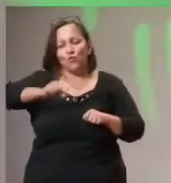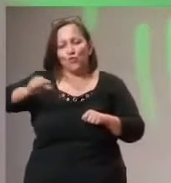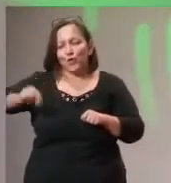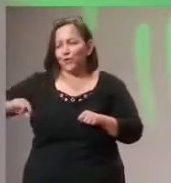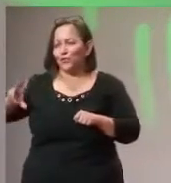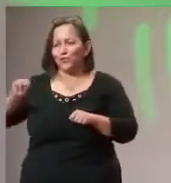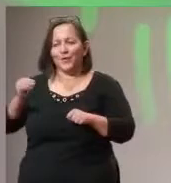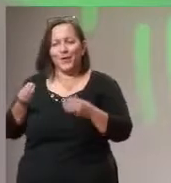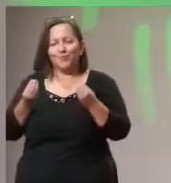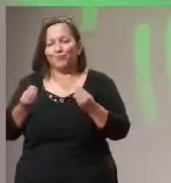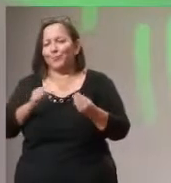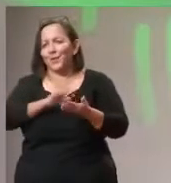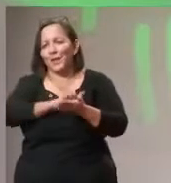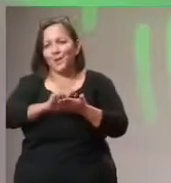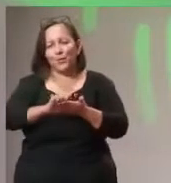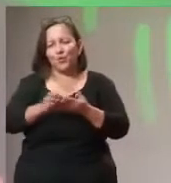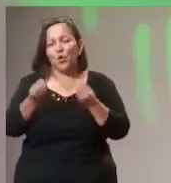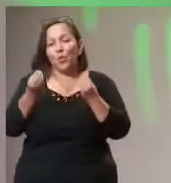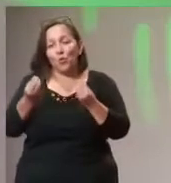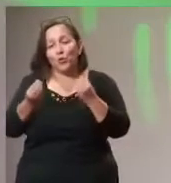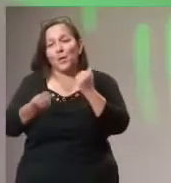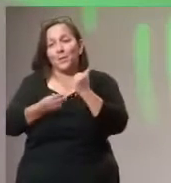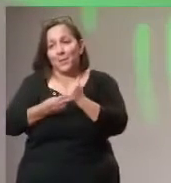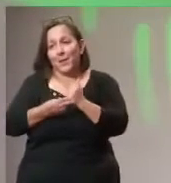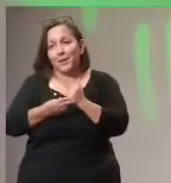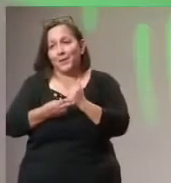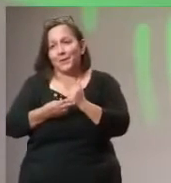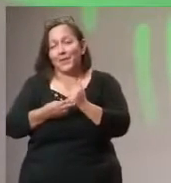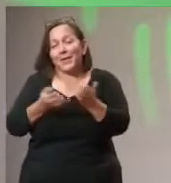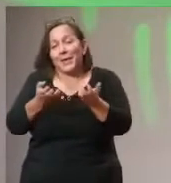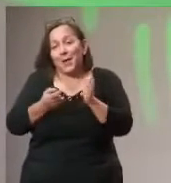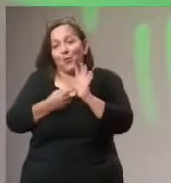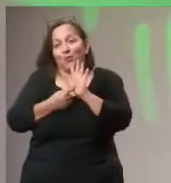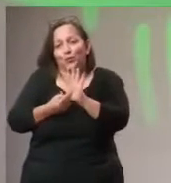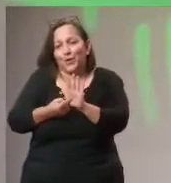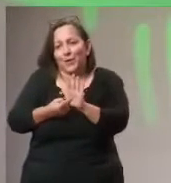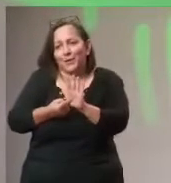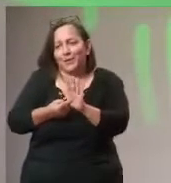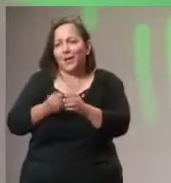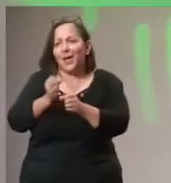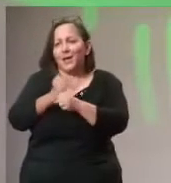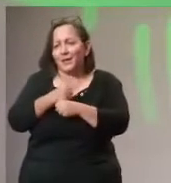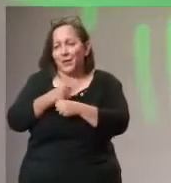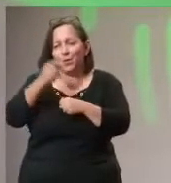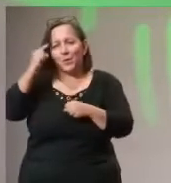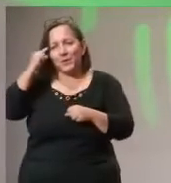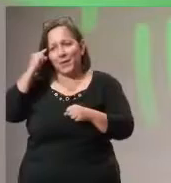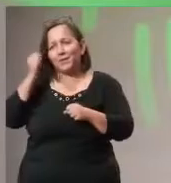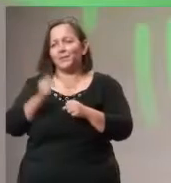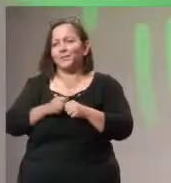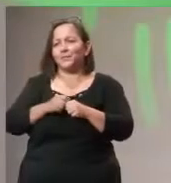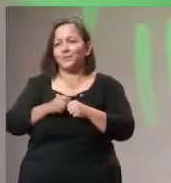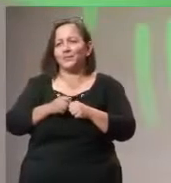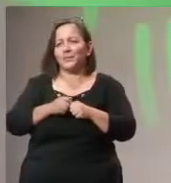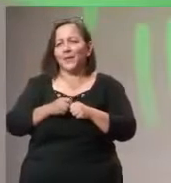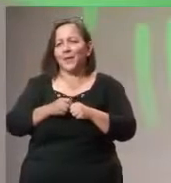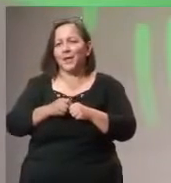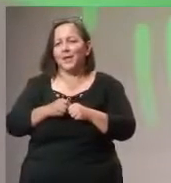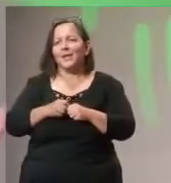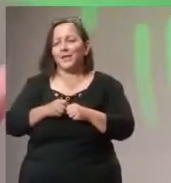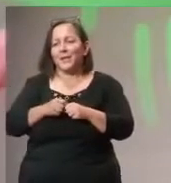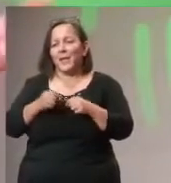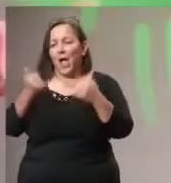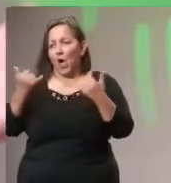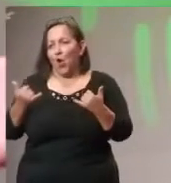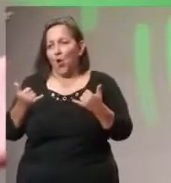están tan limpios como muchas veces queremos hacerlo pensar, y de que incluso